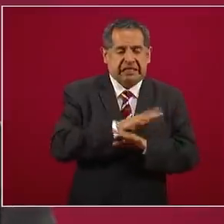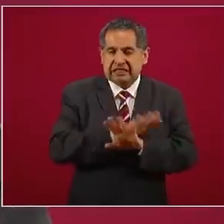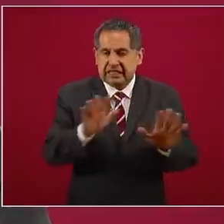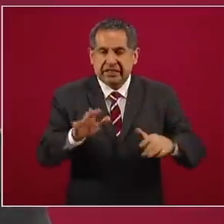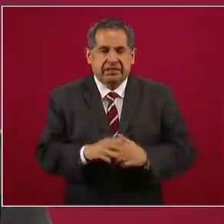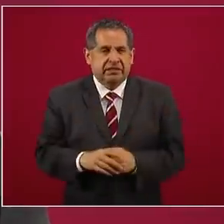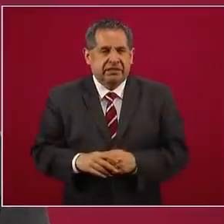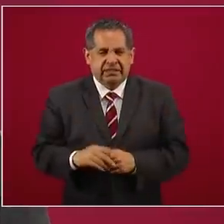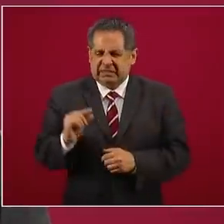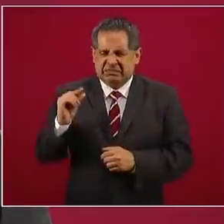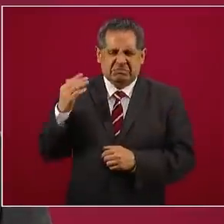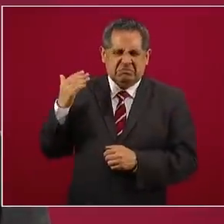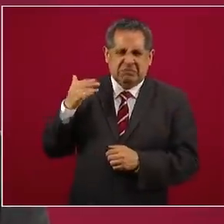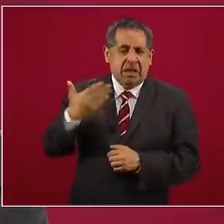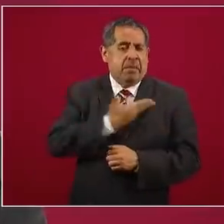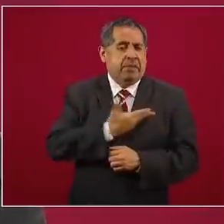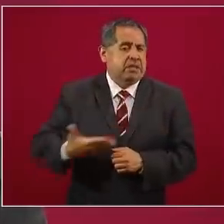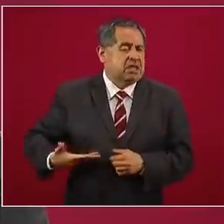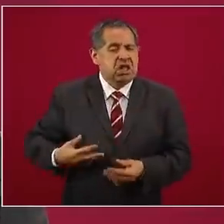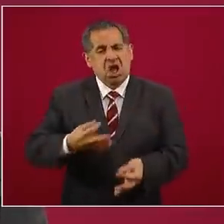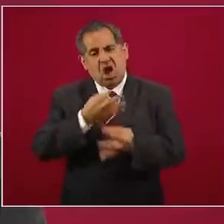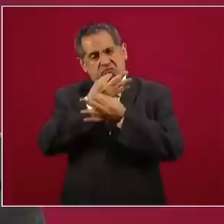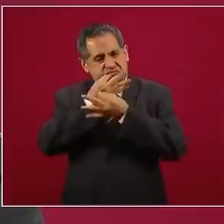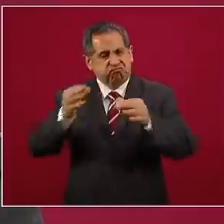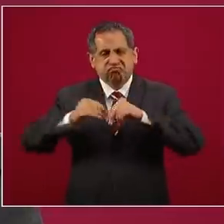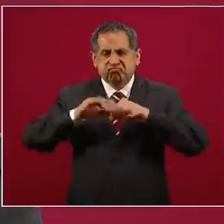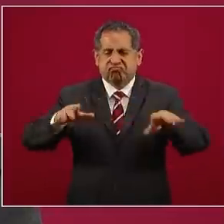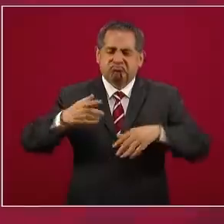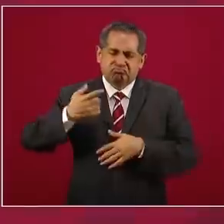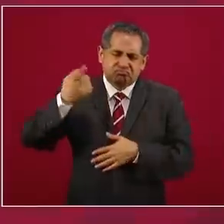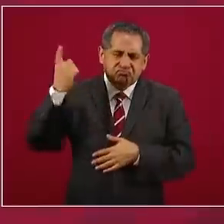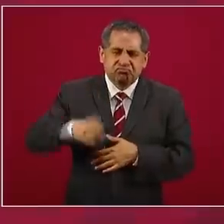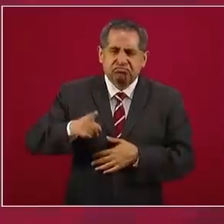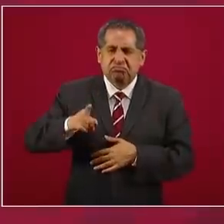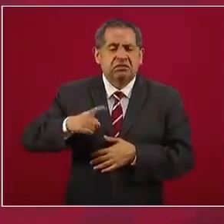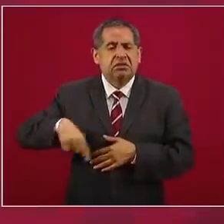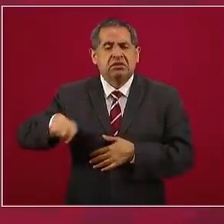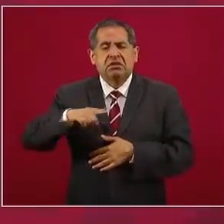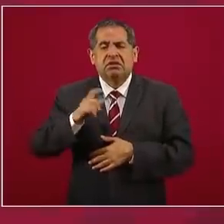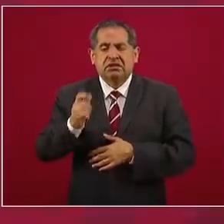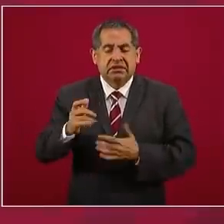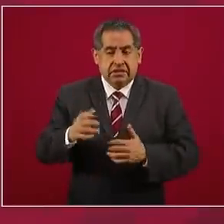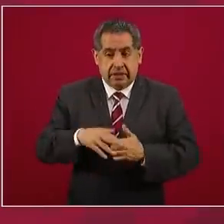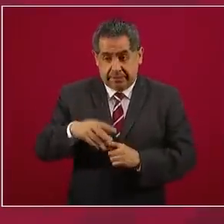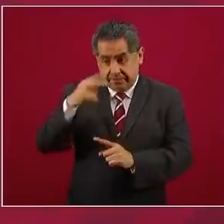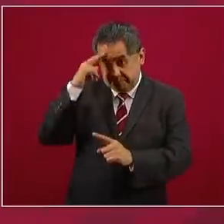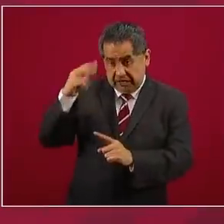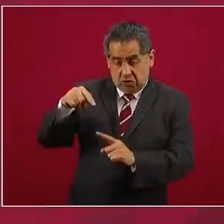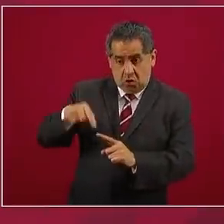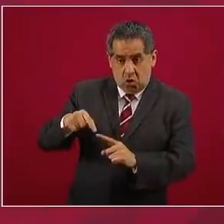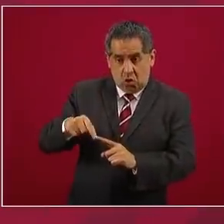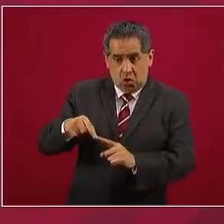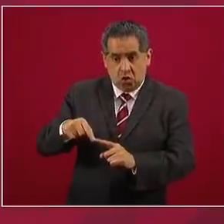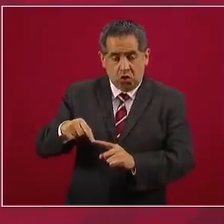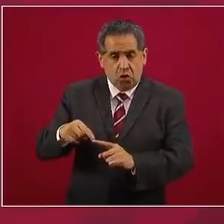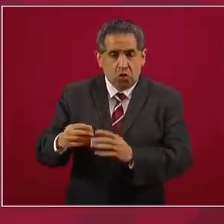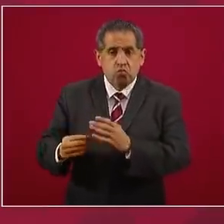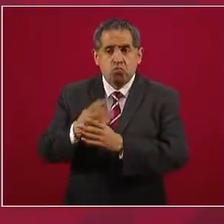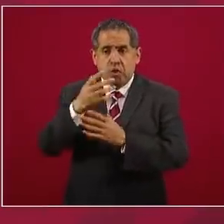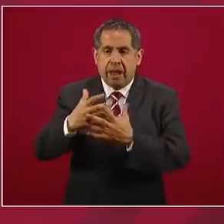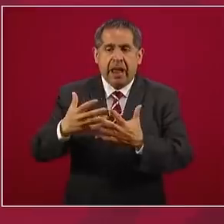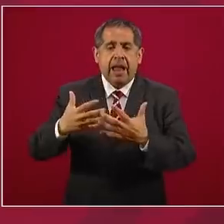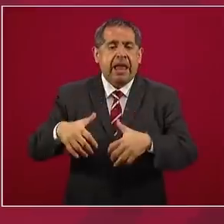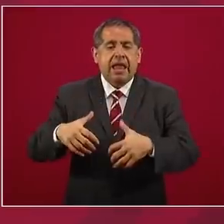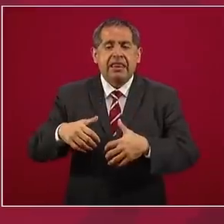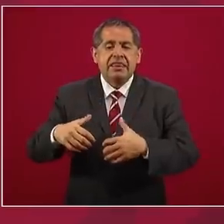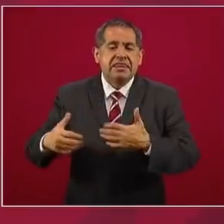En días recientes el presidente anunció una instrucción que ha dado de que México desarrolle una empresa nacional